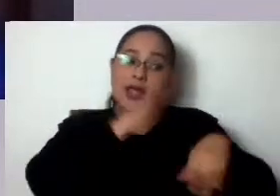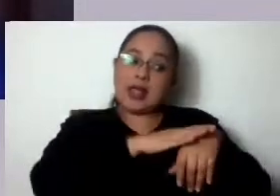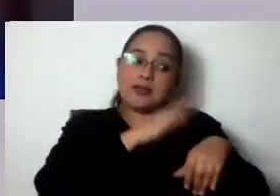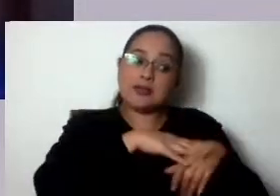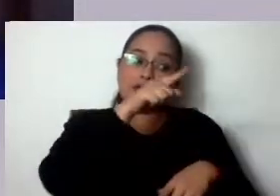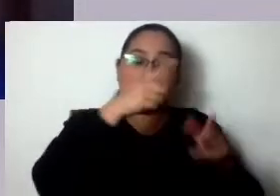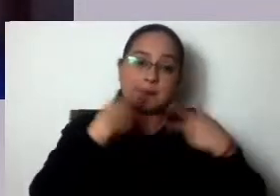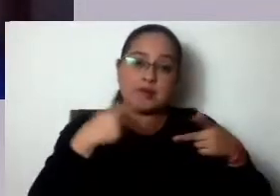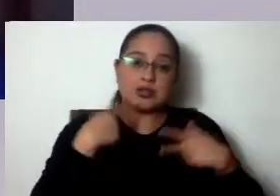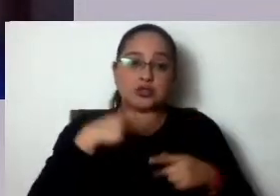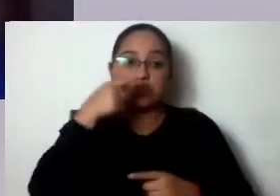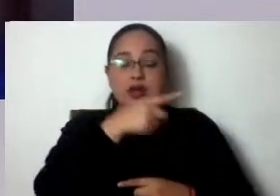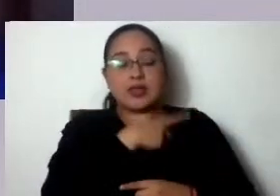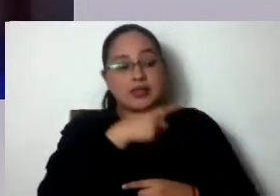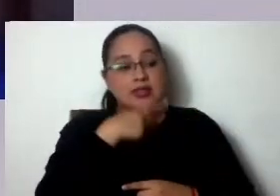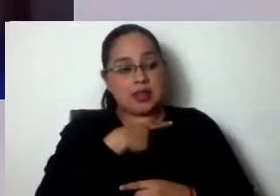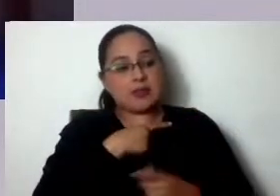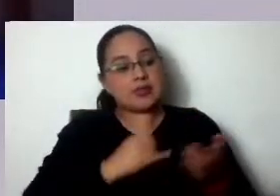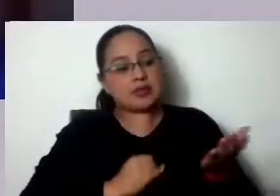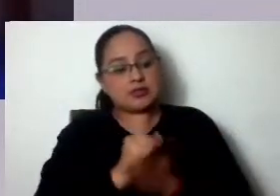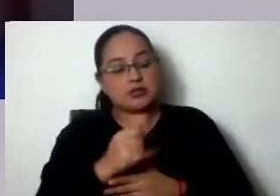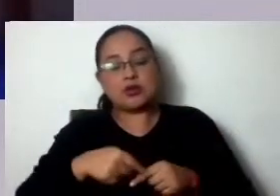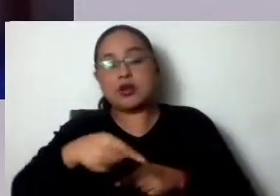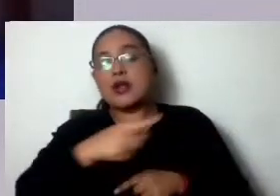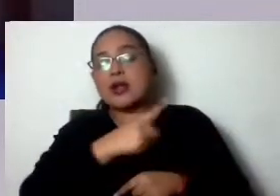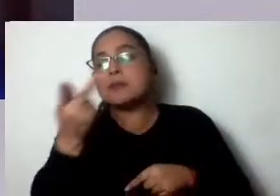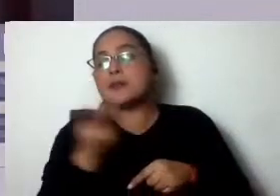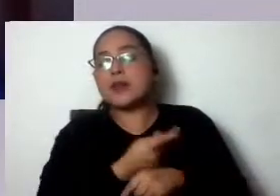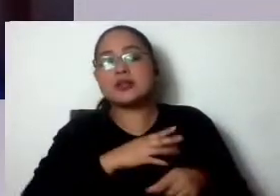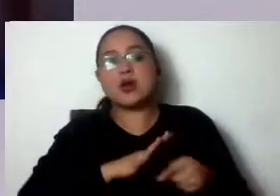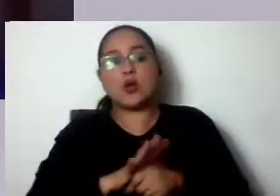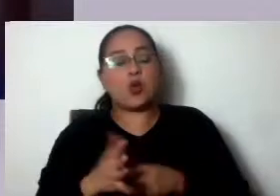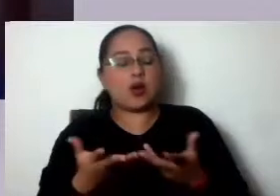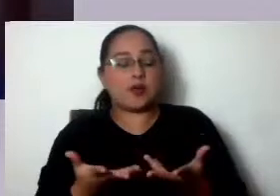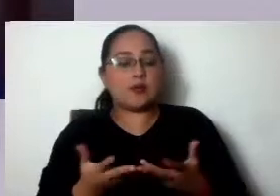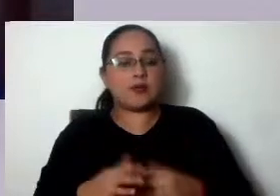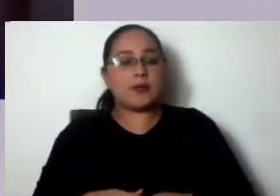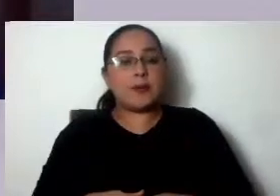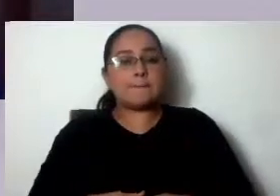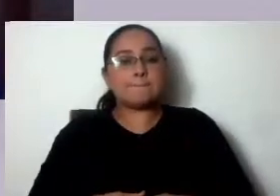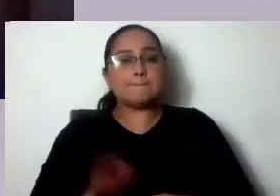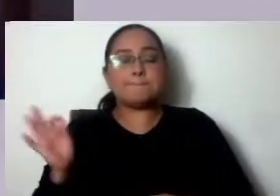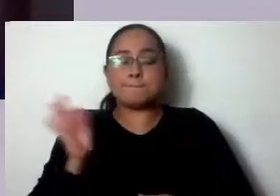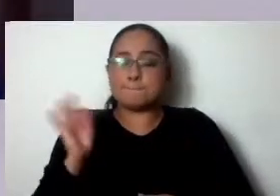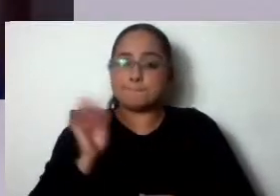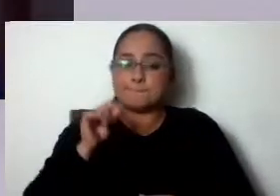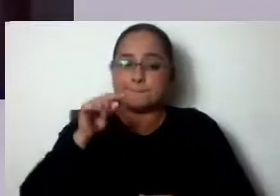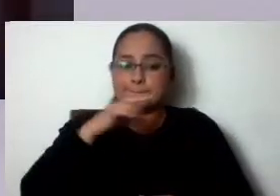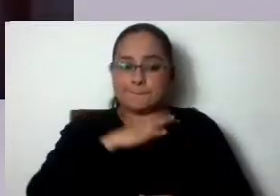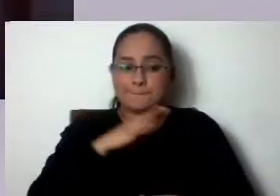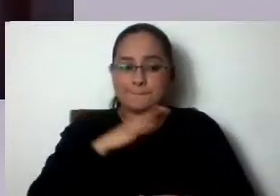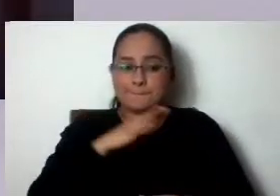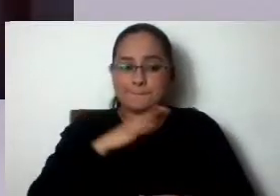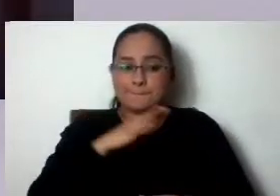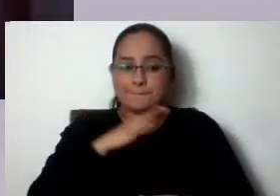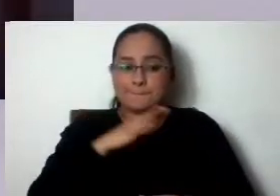éste decida de manera informada sobre su tratamiento en el entendido que de subsistir la controversia